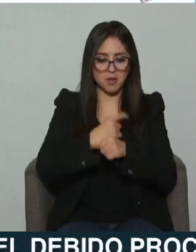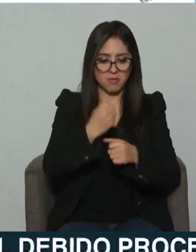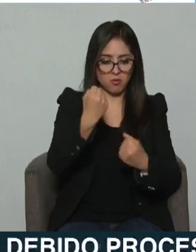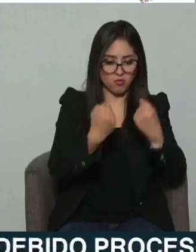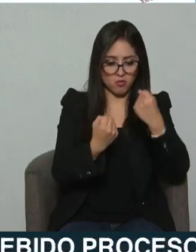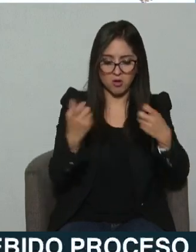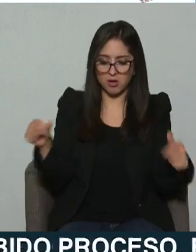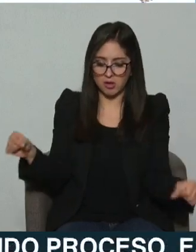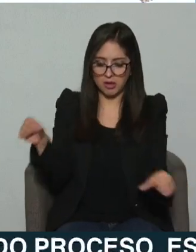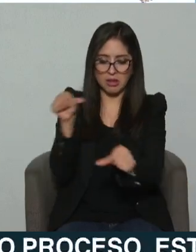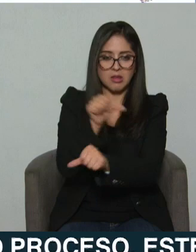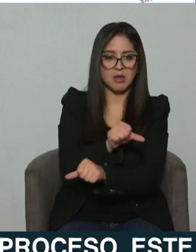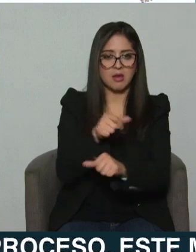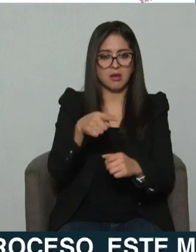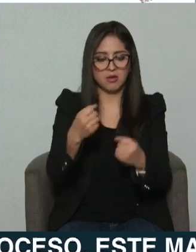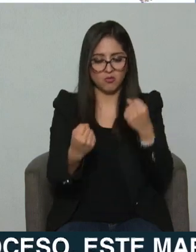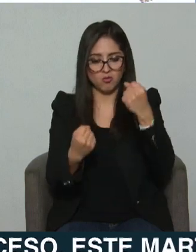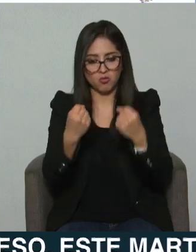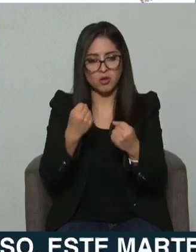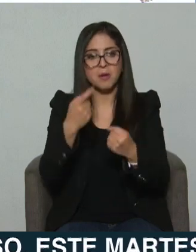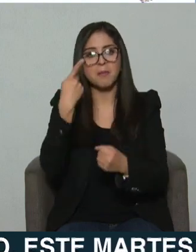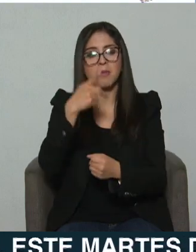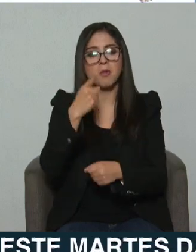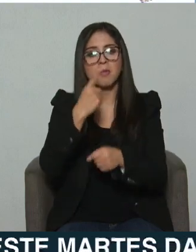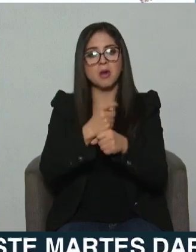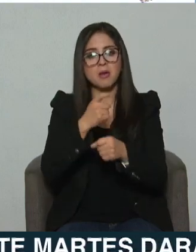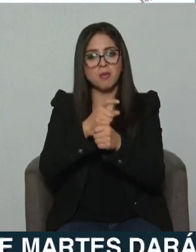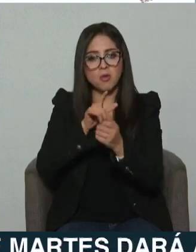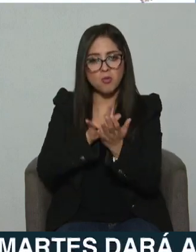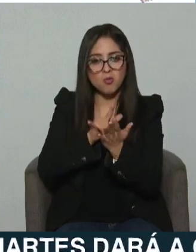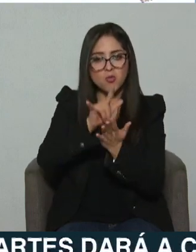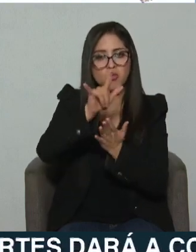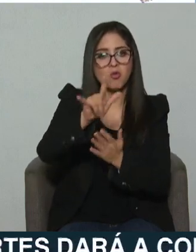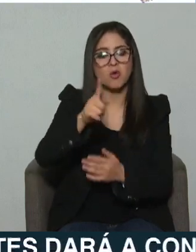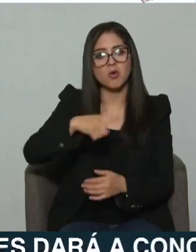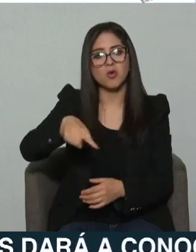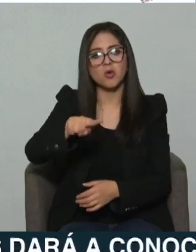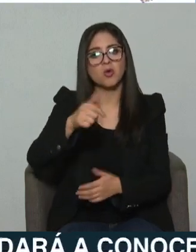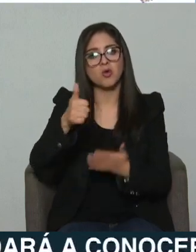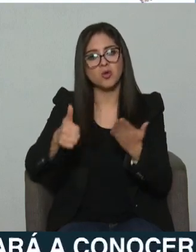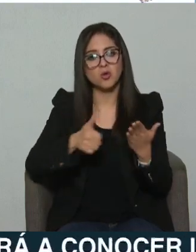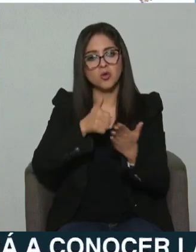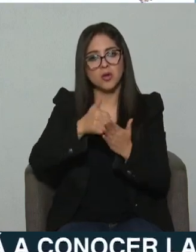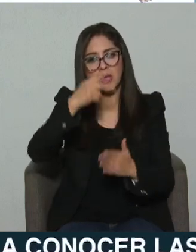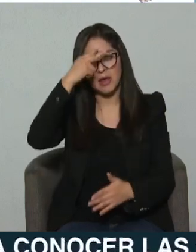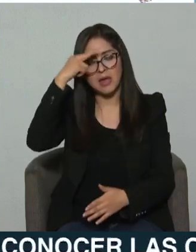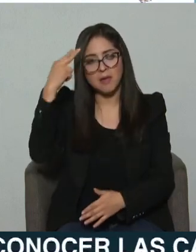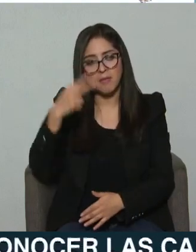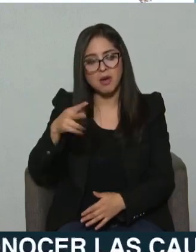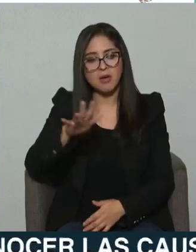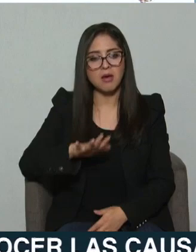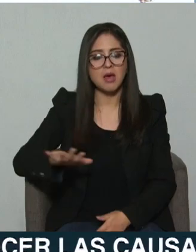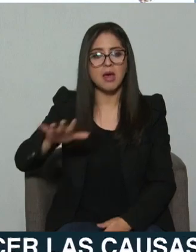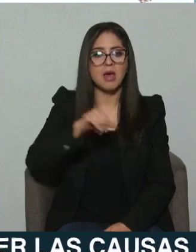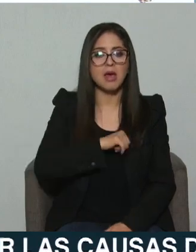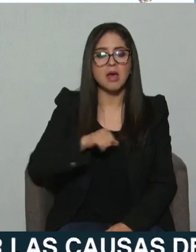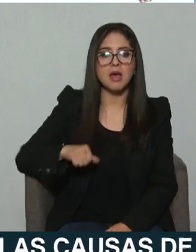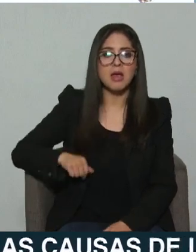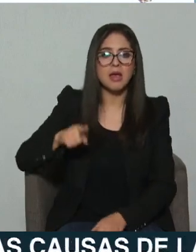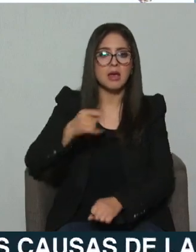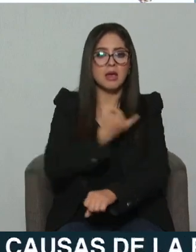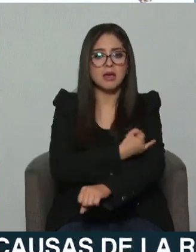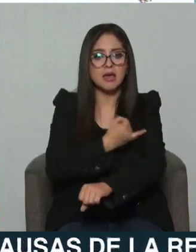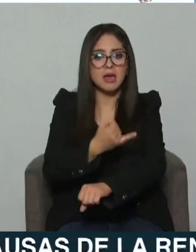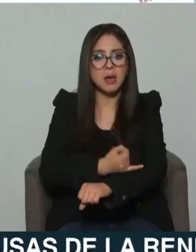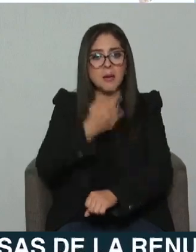decidan. Nosotros normalmente intentamos volar por la Ciudad de México y por la alcaldía que es Iztapalapa, para que ellos también conozcan y se enorgullezcan de